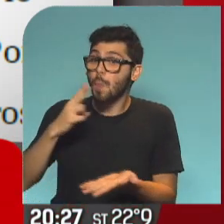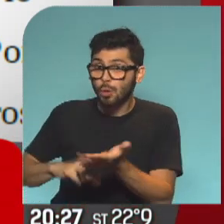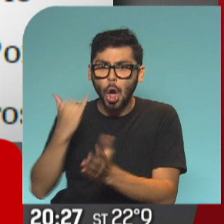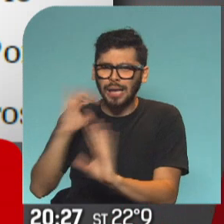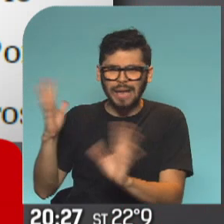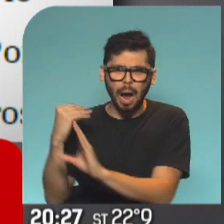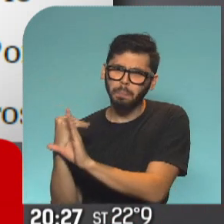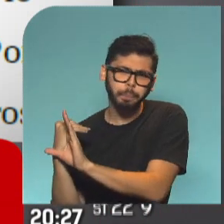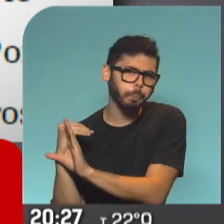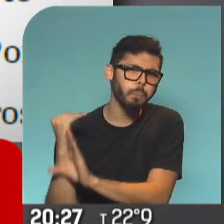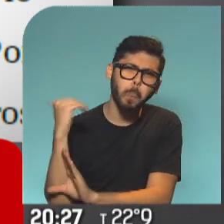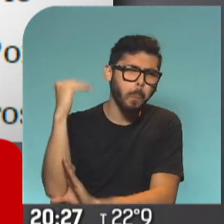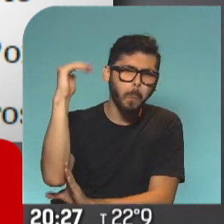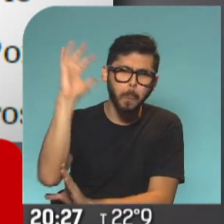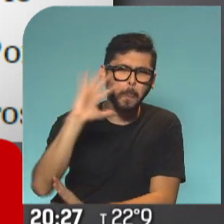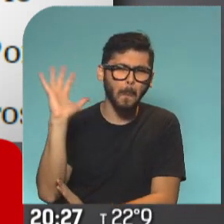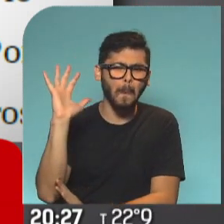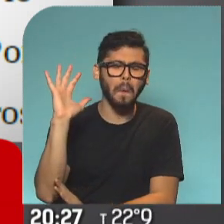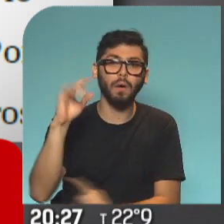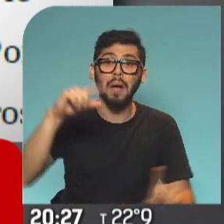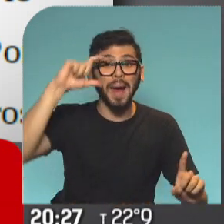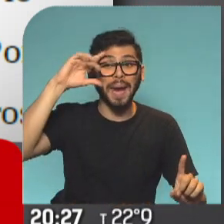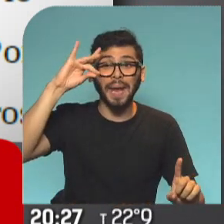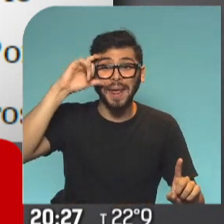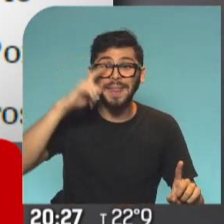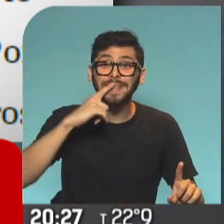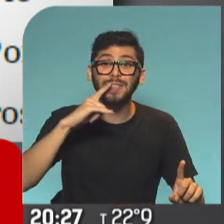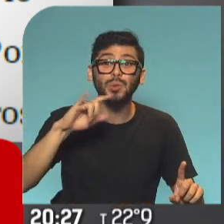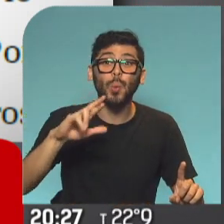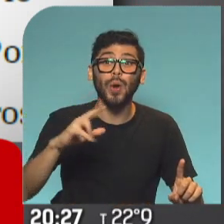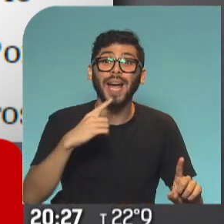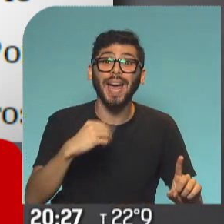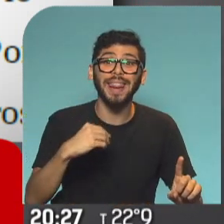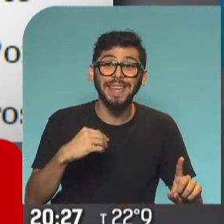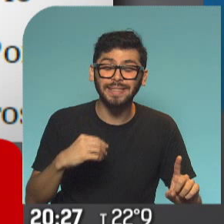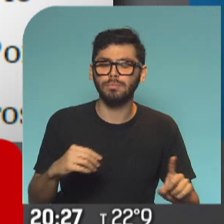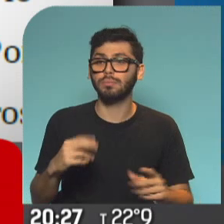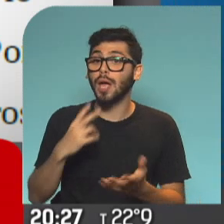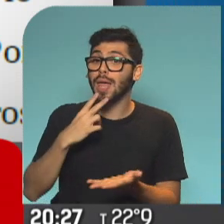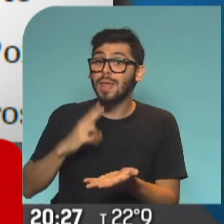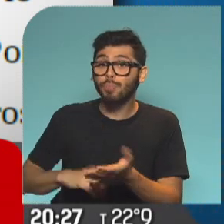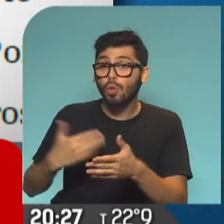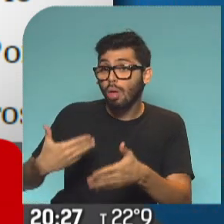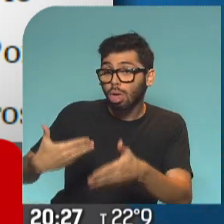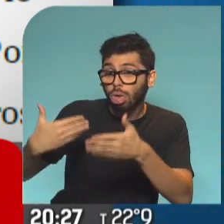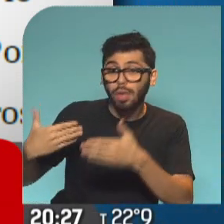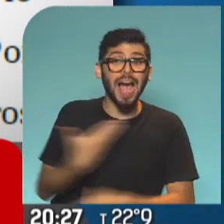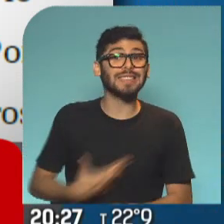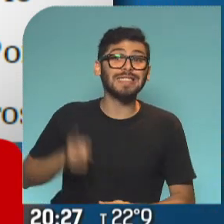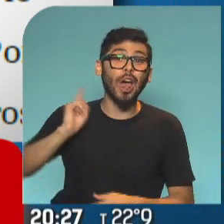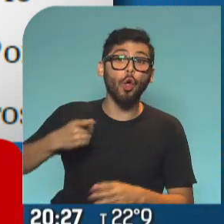aumentado exponencialmente sin embargo de surf dijo que el atraso tarifario decidido por el estado nacional